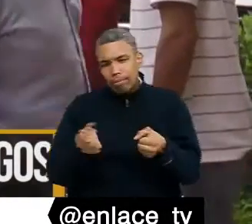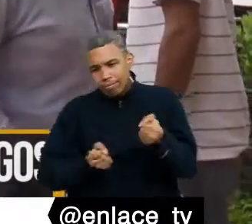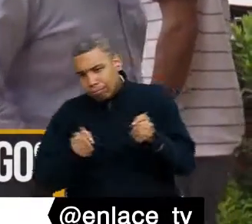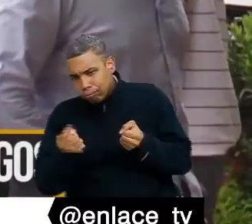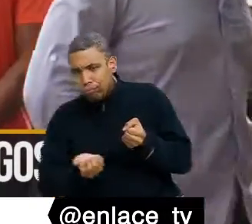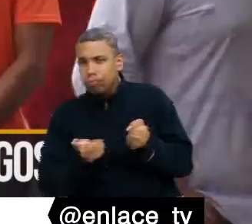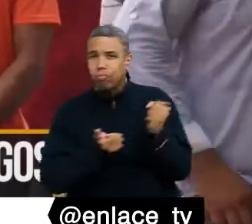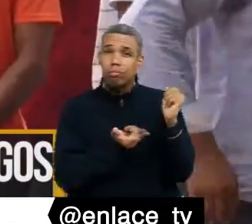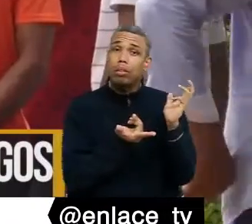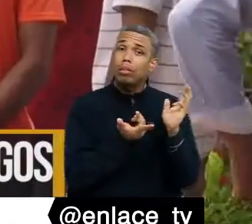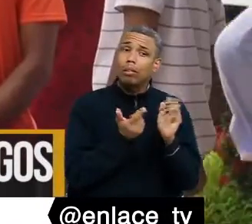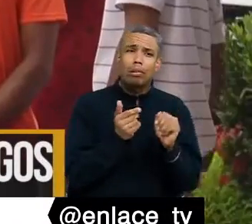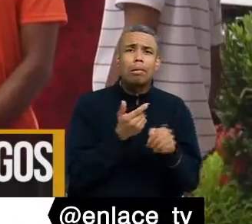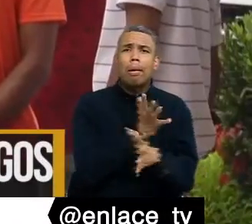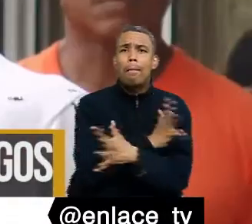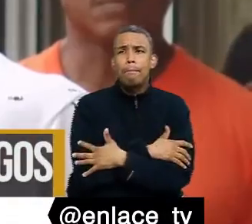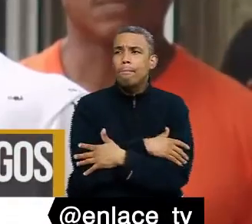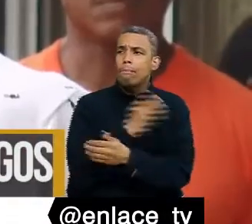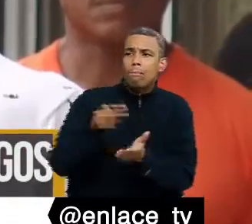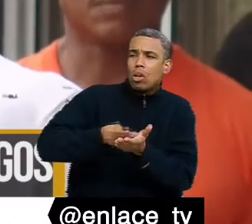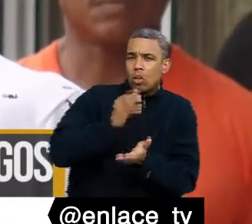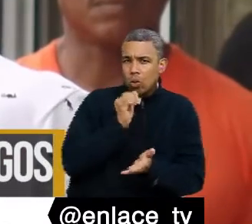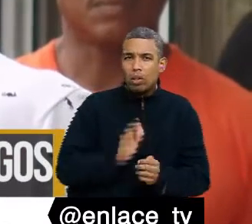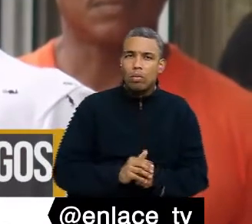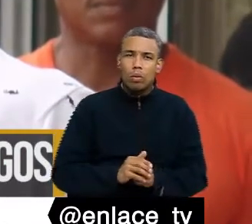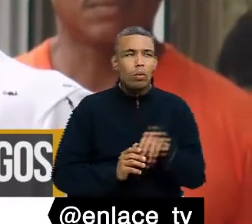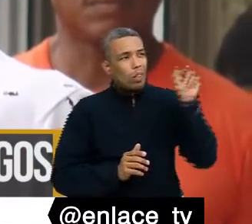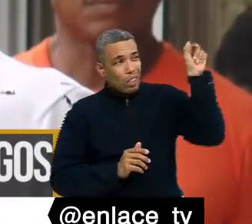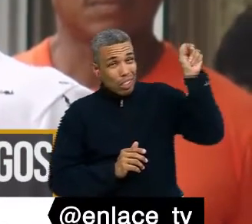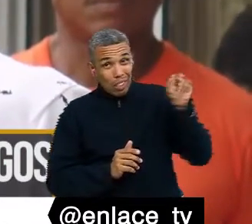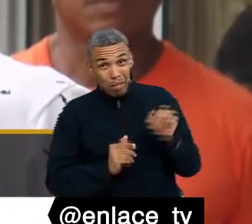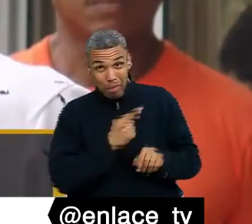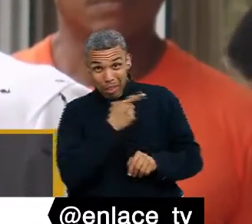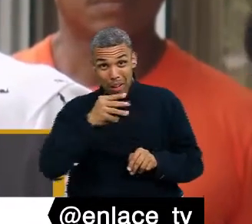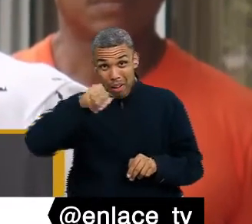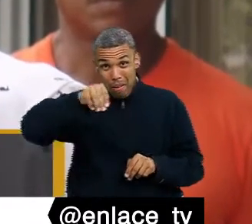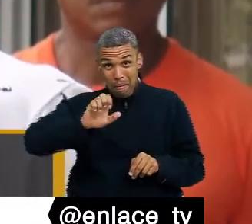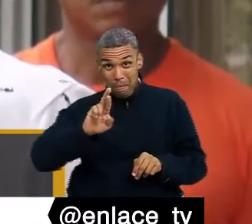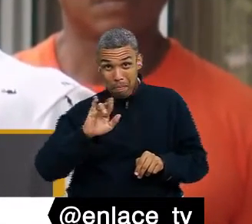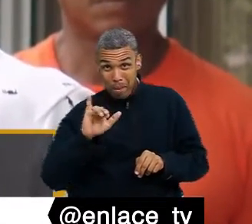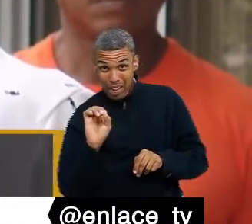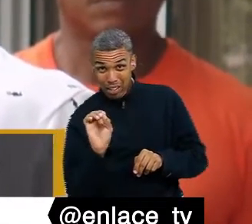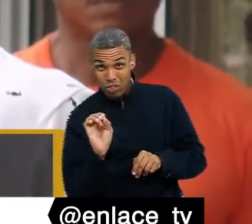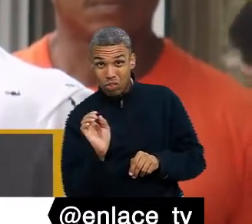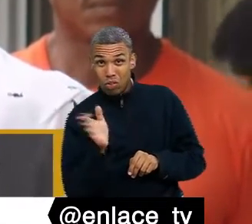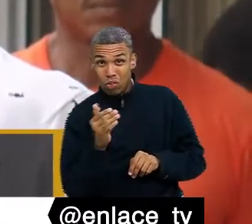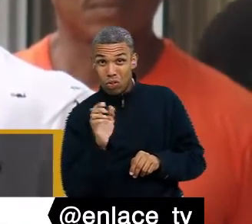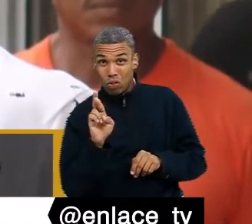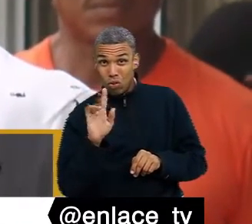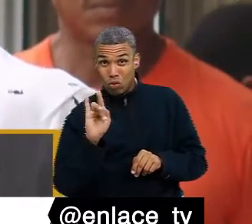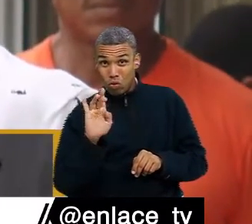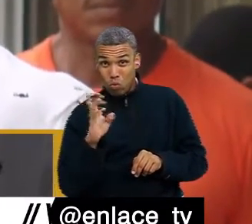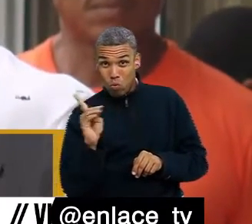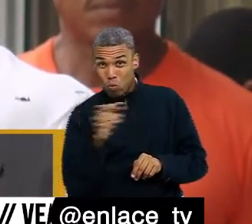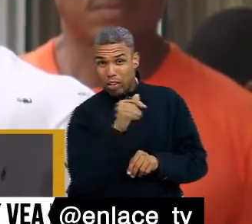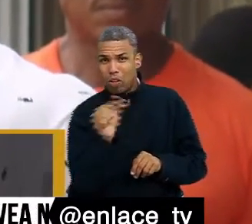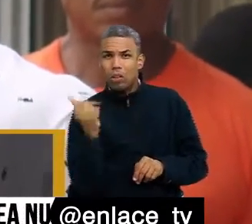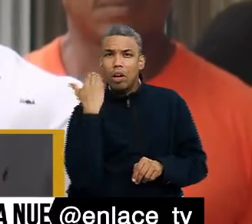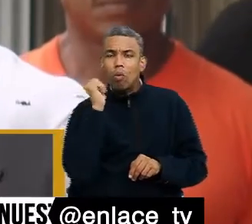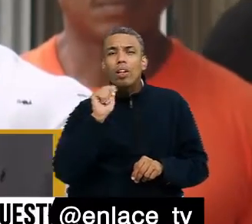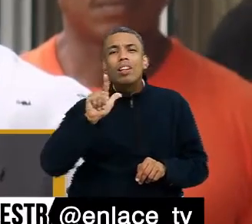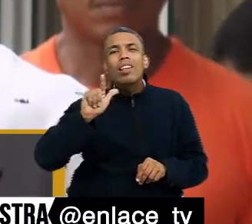tenemos. Y le hago un llamado al señor Mario Rueda, que es el vocero de Ecopetrol, y a la señorita Leslie, que se nos hagan presente y nos den la cara y